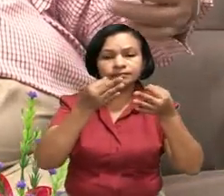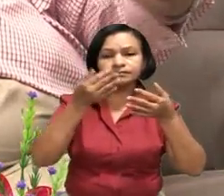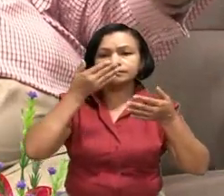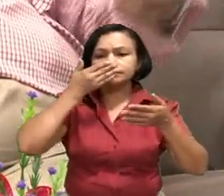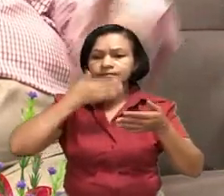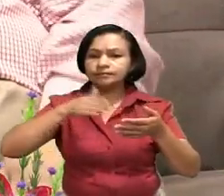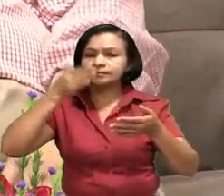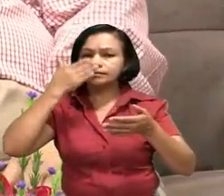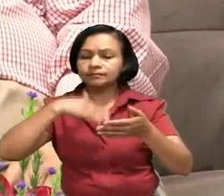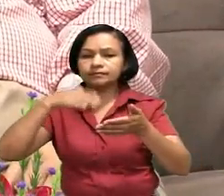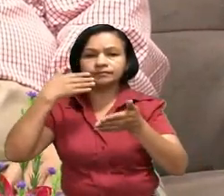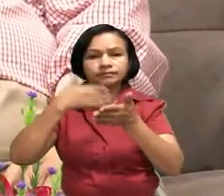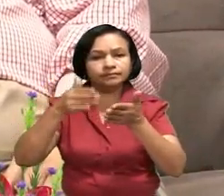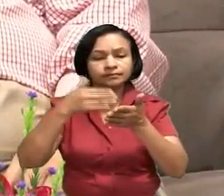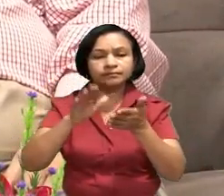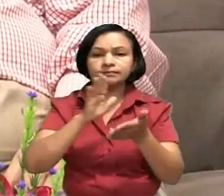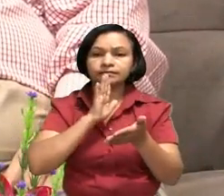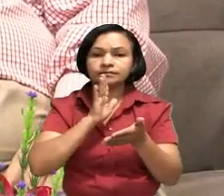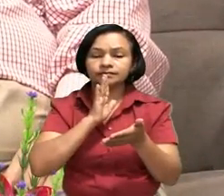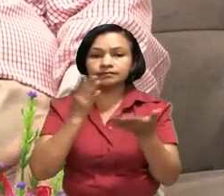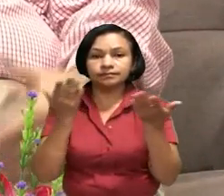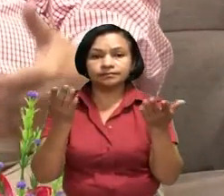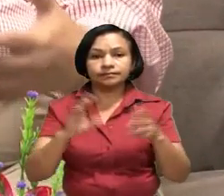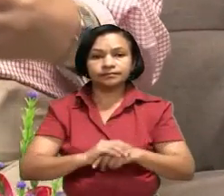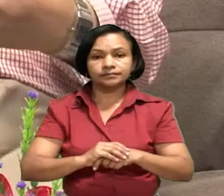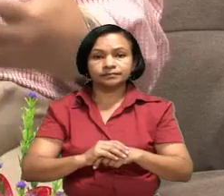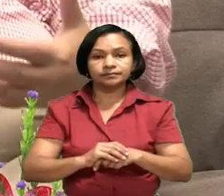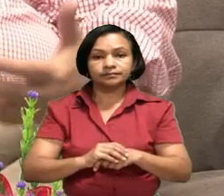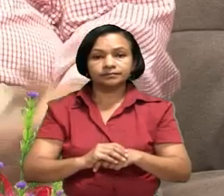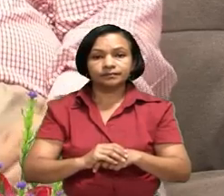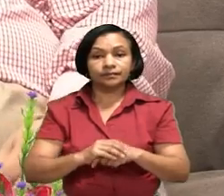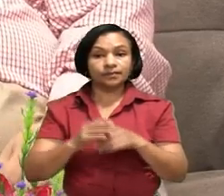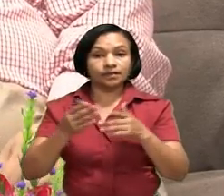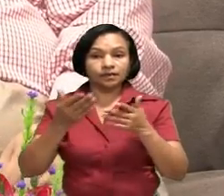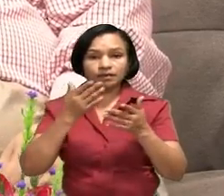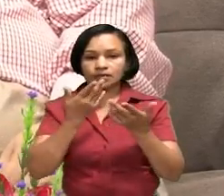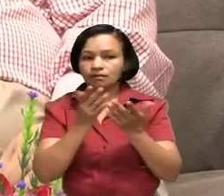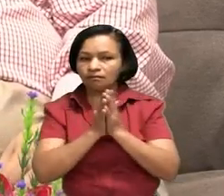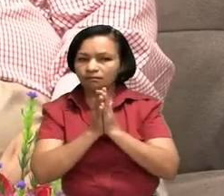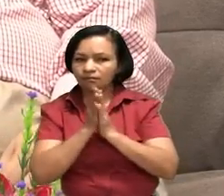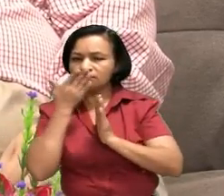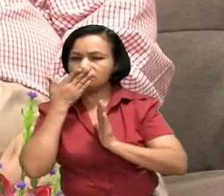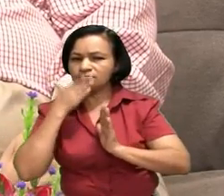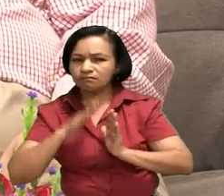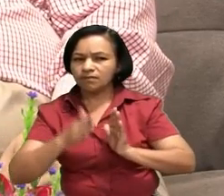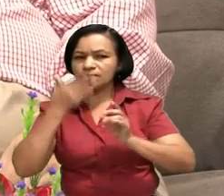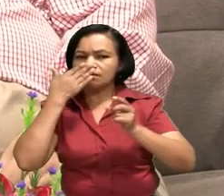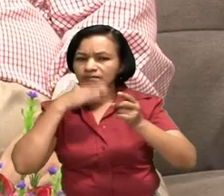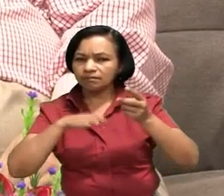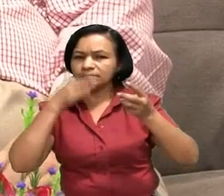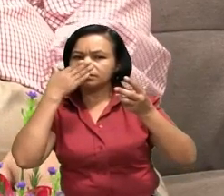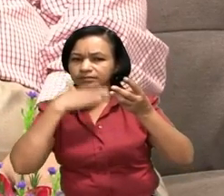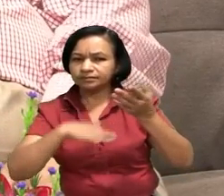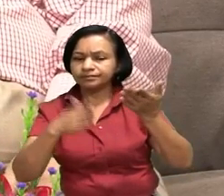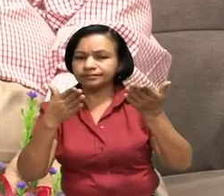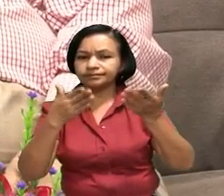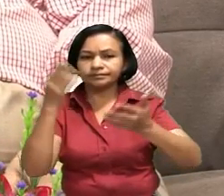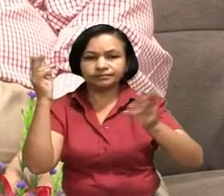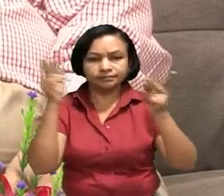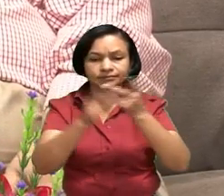es fácil hablar la crítica oscura la crítica destructiva